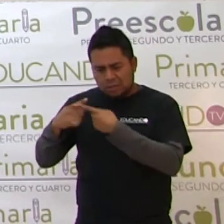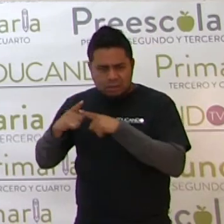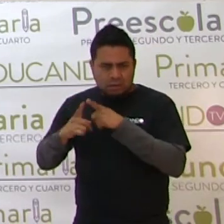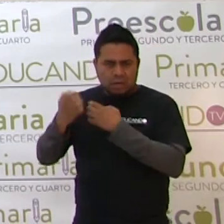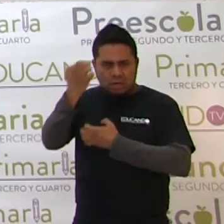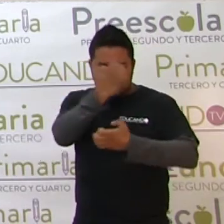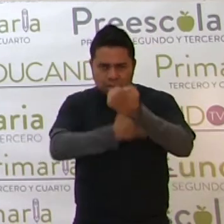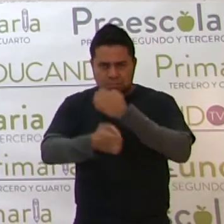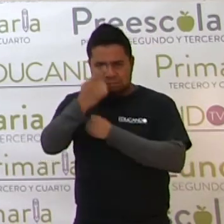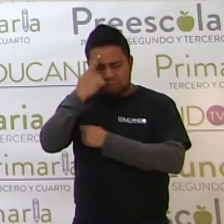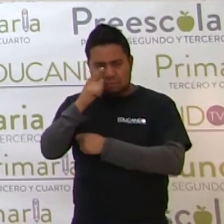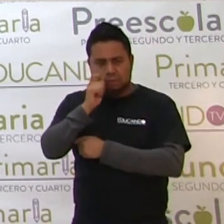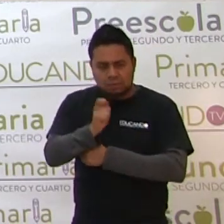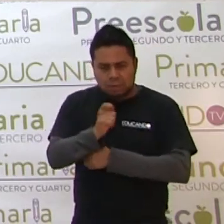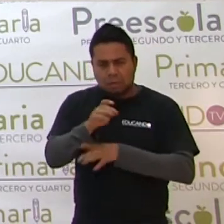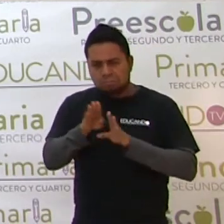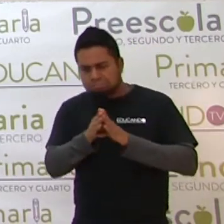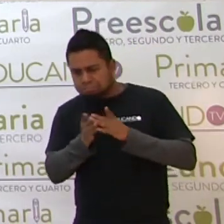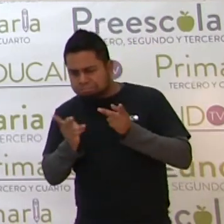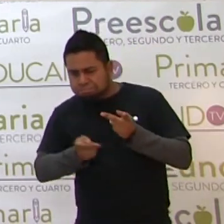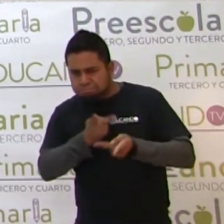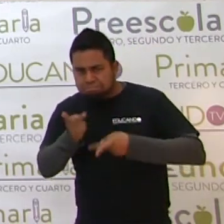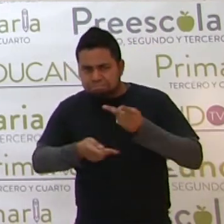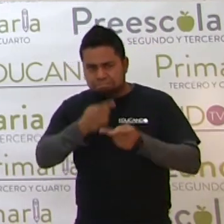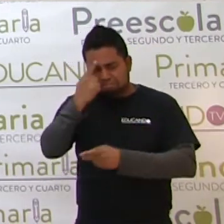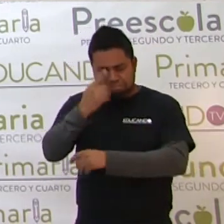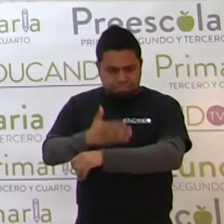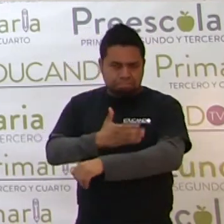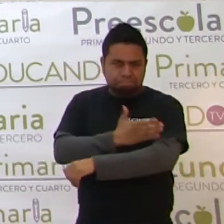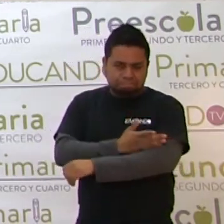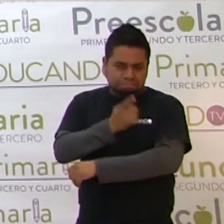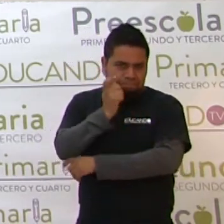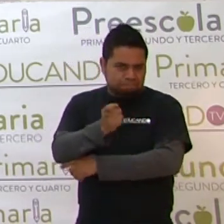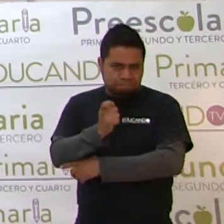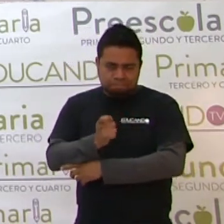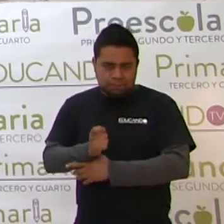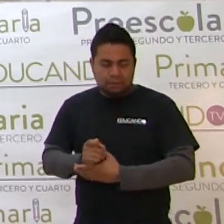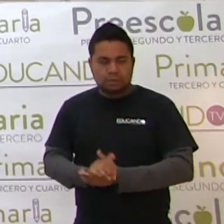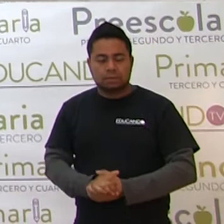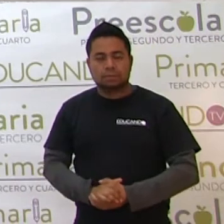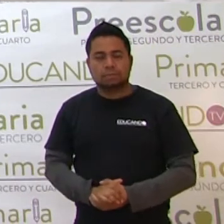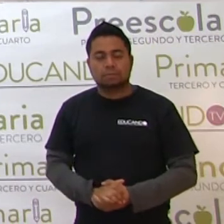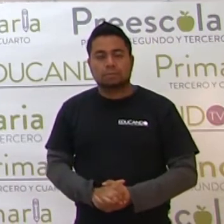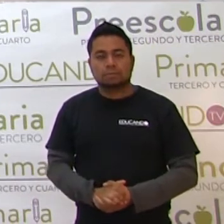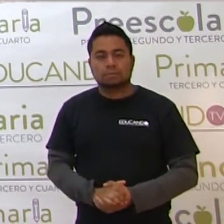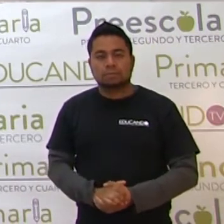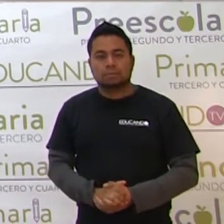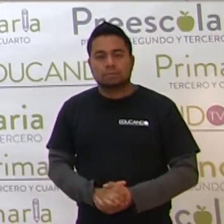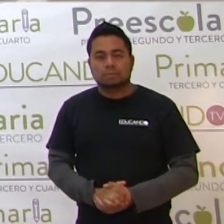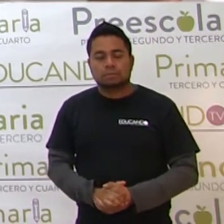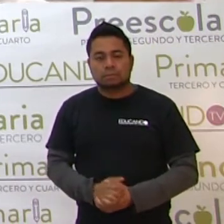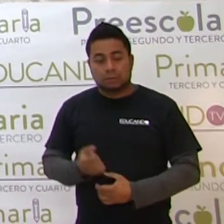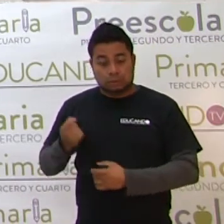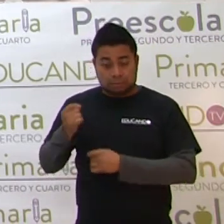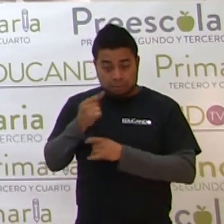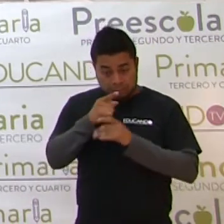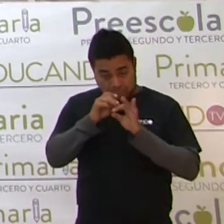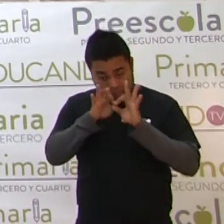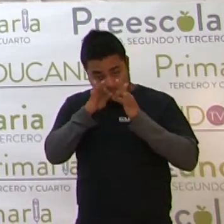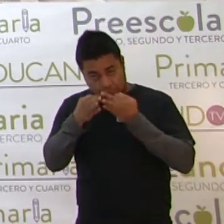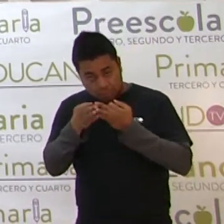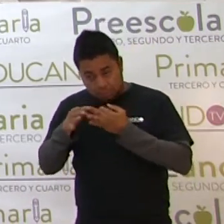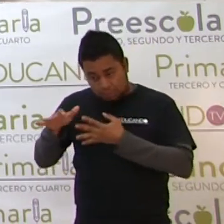que puedan ir evaluando a sus compañeros. Y de esta manera vayan todos